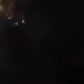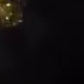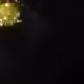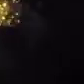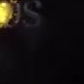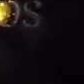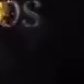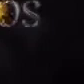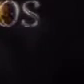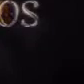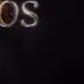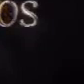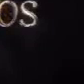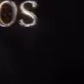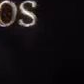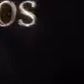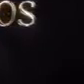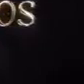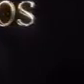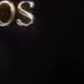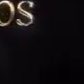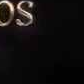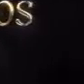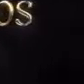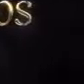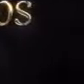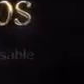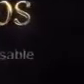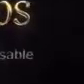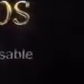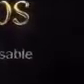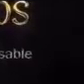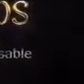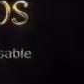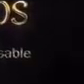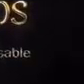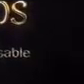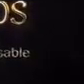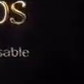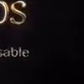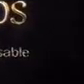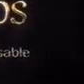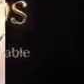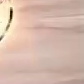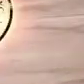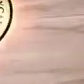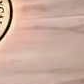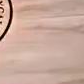ustedes. 44 años de autonomía responsable.